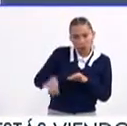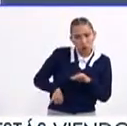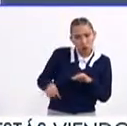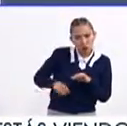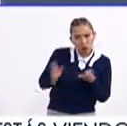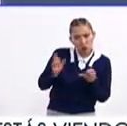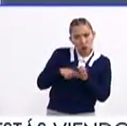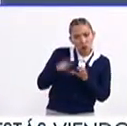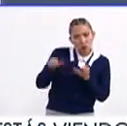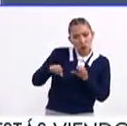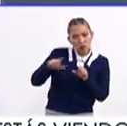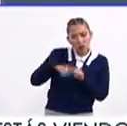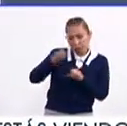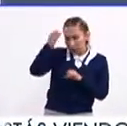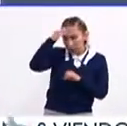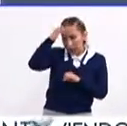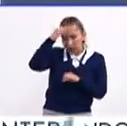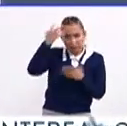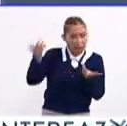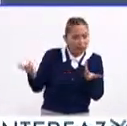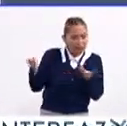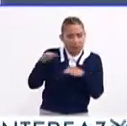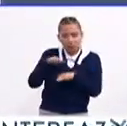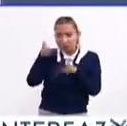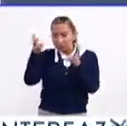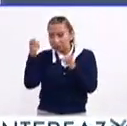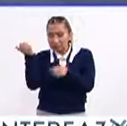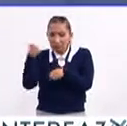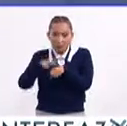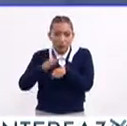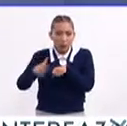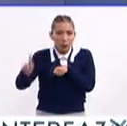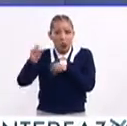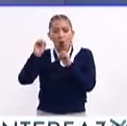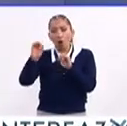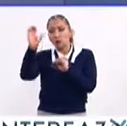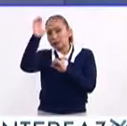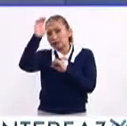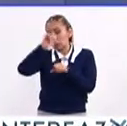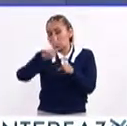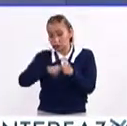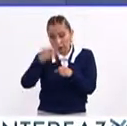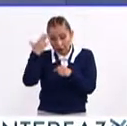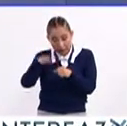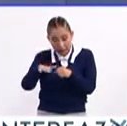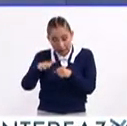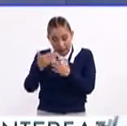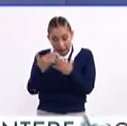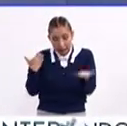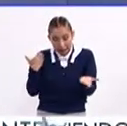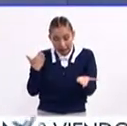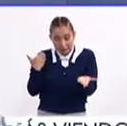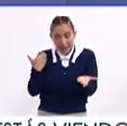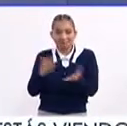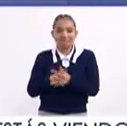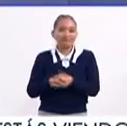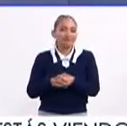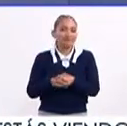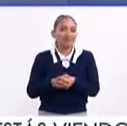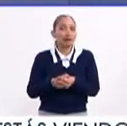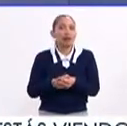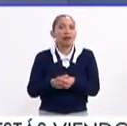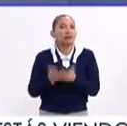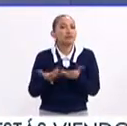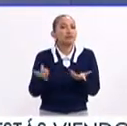estás involucrado, si tienes experiencia en administración pública o en ciencias sociales previas, ¿no? Claro. ¿Y